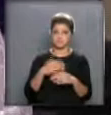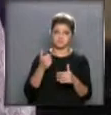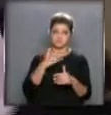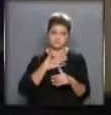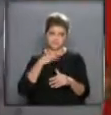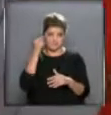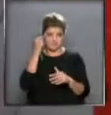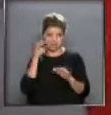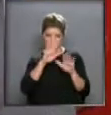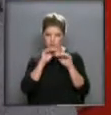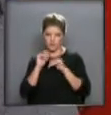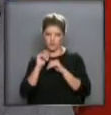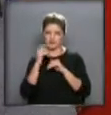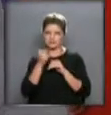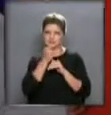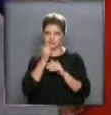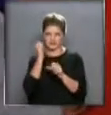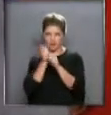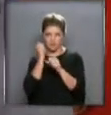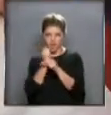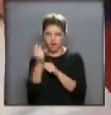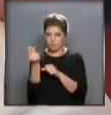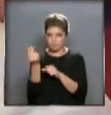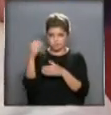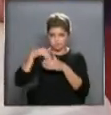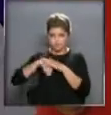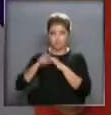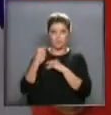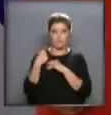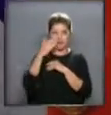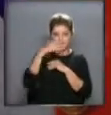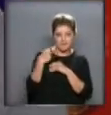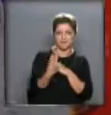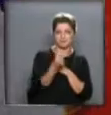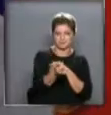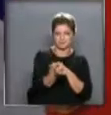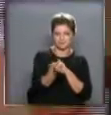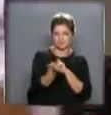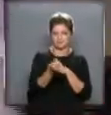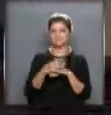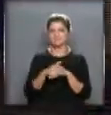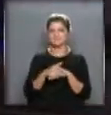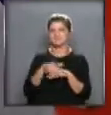trabajo y la gana es más lindo gastarla o la cuida más encontró el tema parece sus actividades